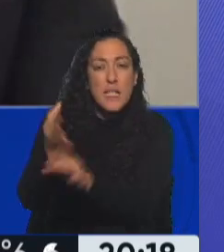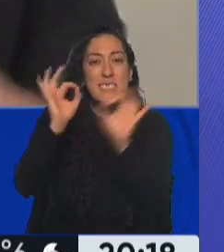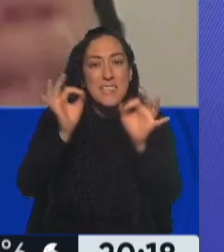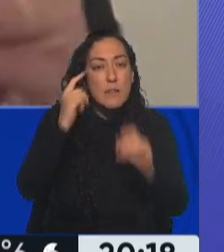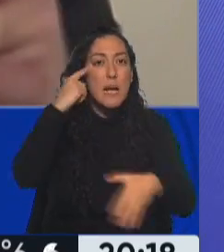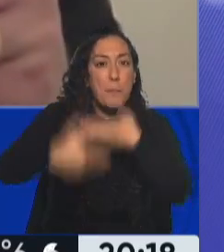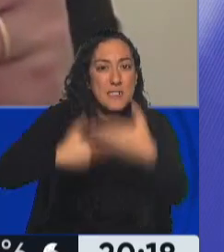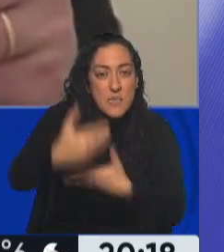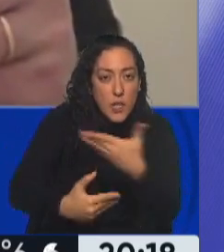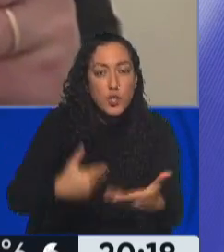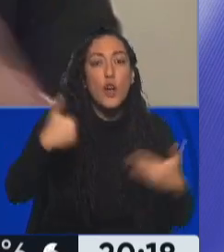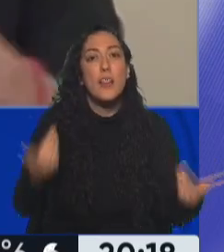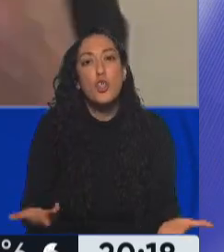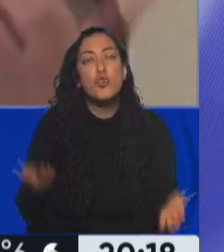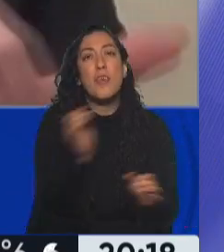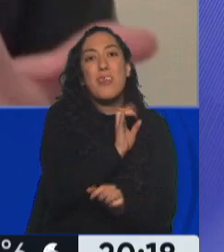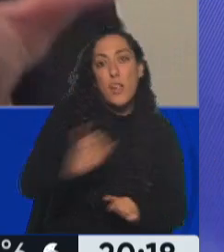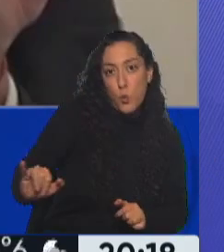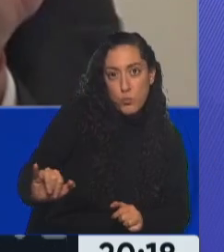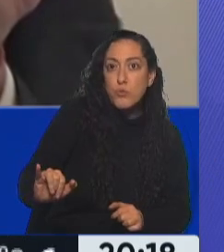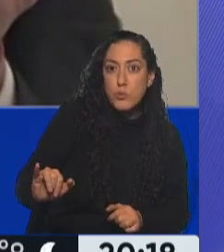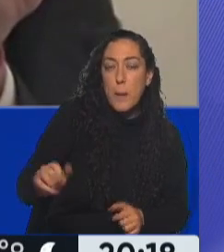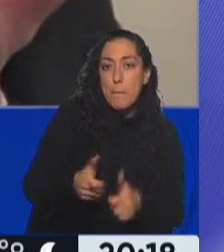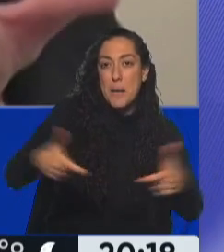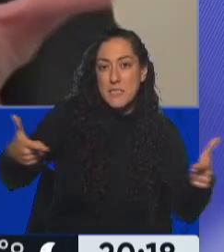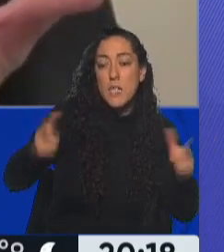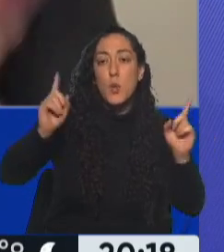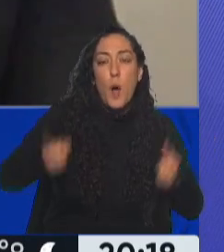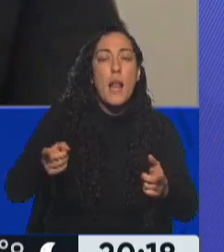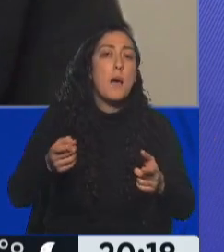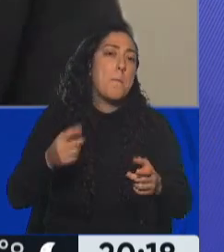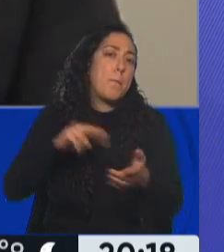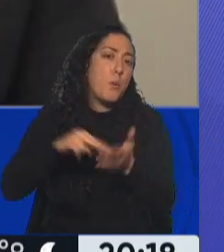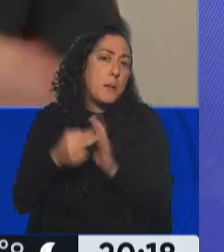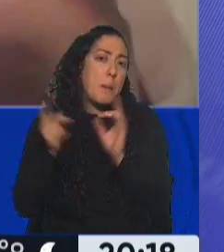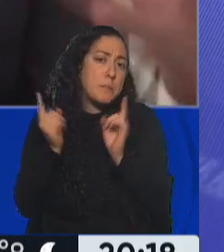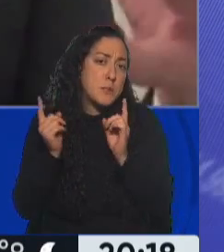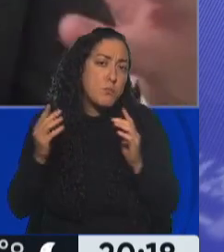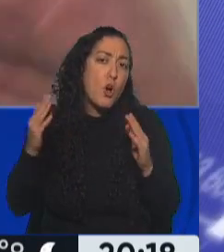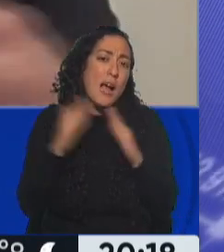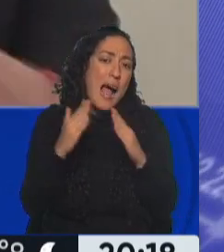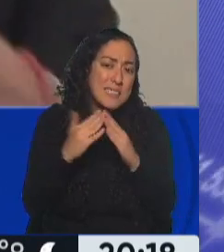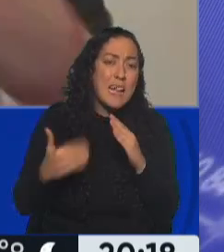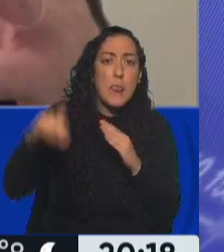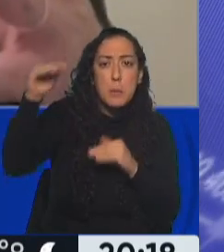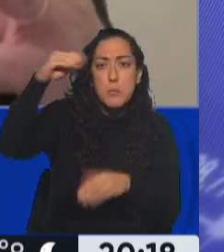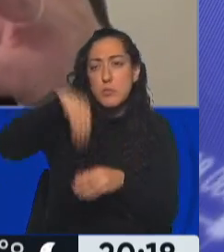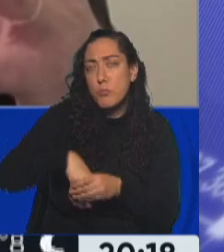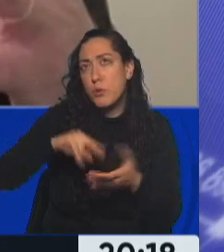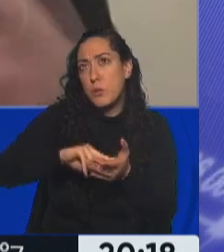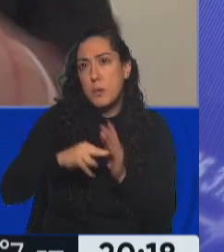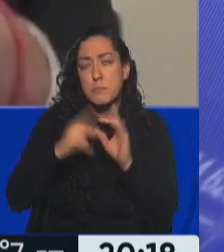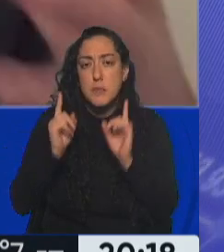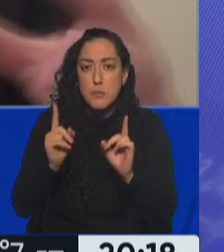capacitación y expertise, entonces hay un poco más de denuncia. Sin embargo, seguimos teniendo los mismos problemas de calefón, estufa. Algunos se hacen mediáticos, pero más allá de las